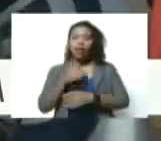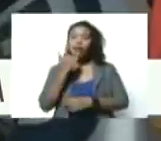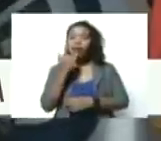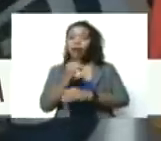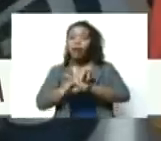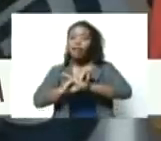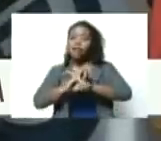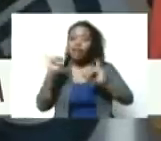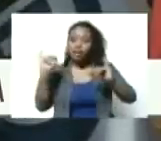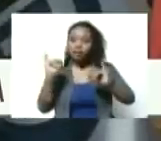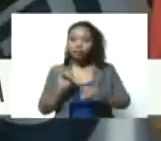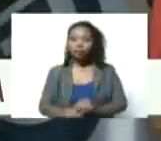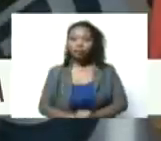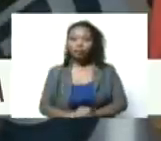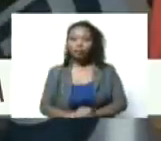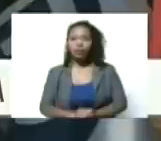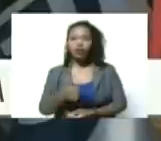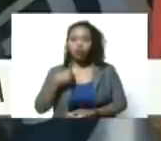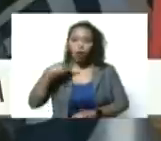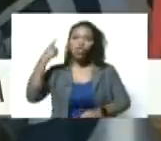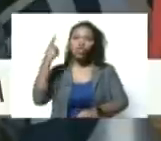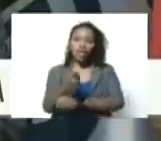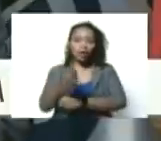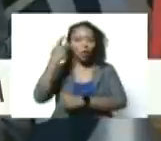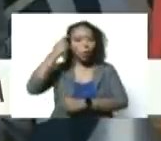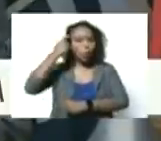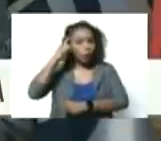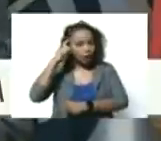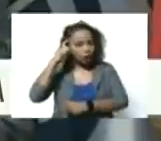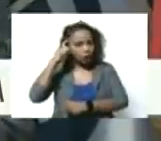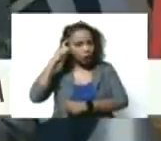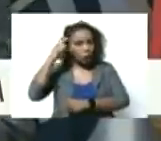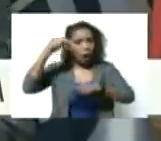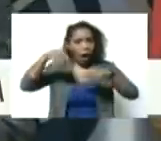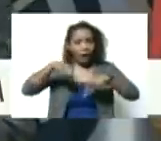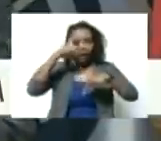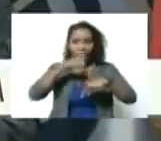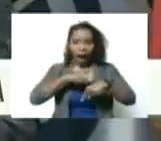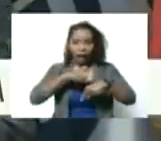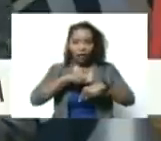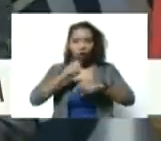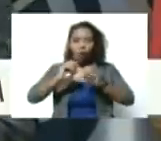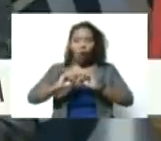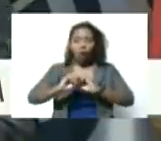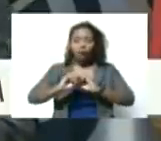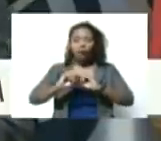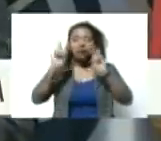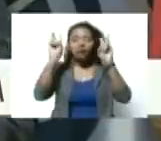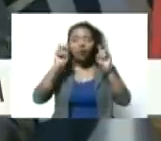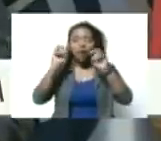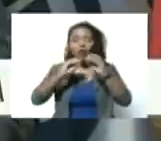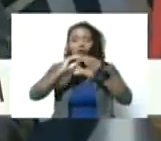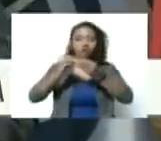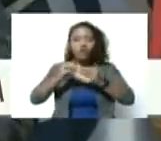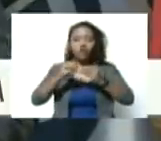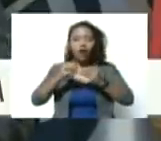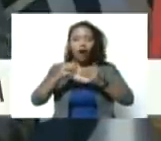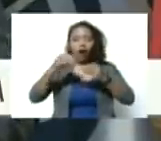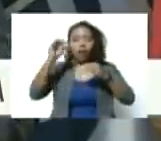terminar, debo recordar que este año creamos la Oficina de Atención a la Víctima